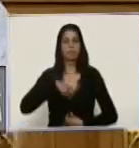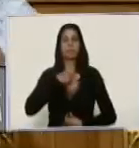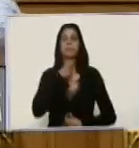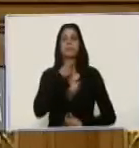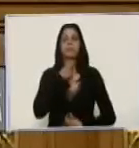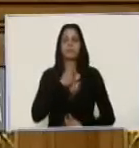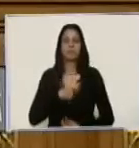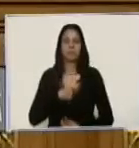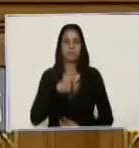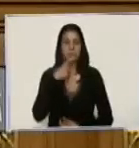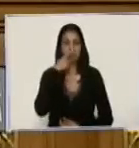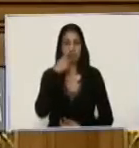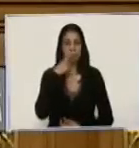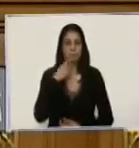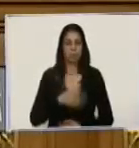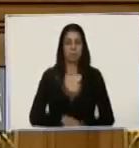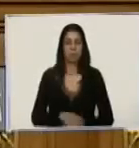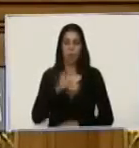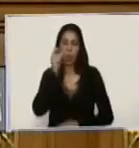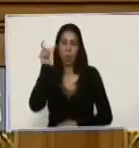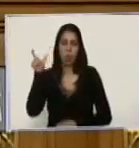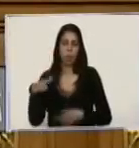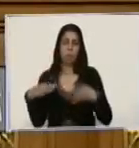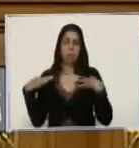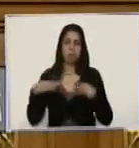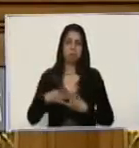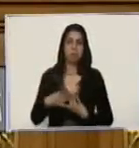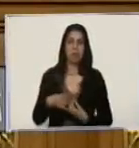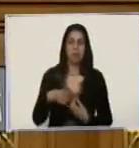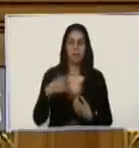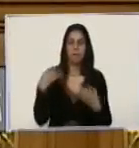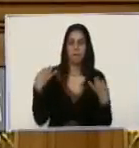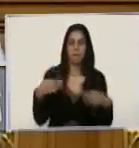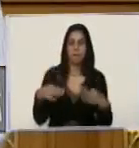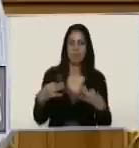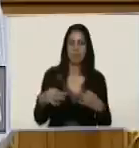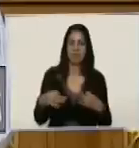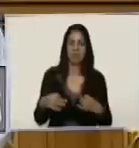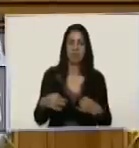No, chicos, yo vestido el hombre allí, y uno de los tipos que trabaja duro